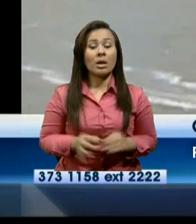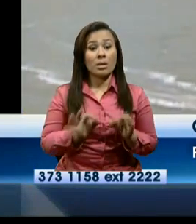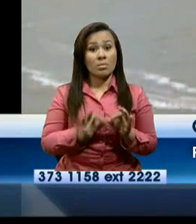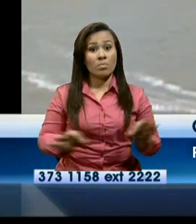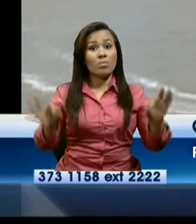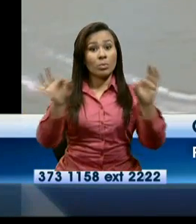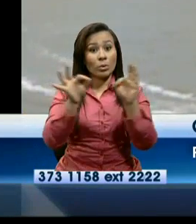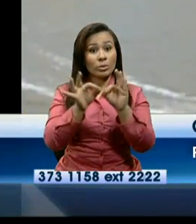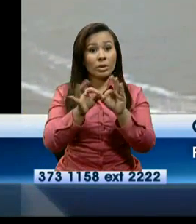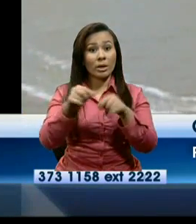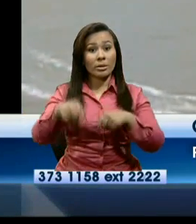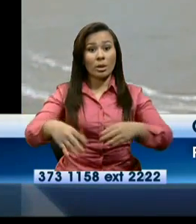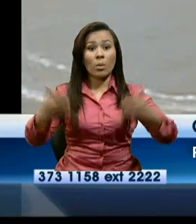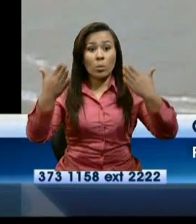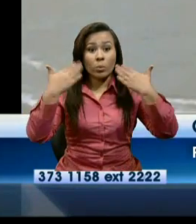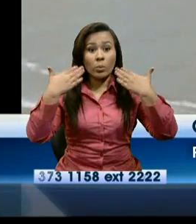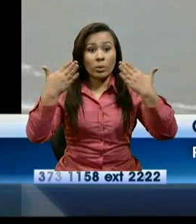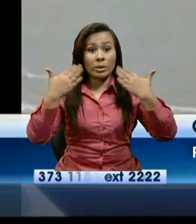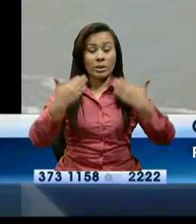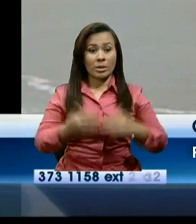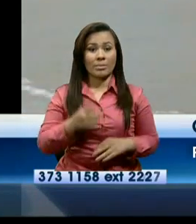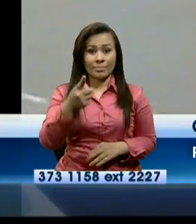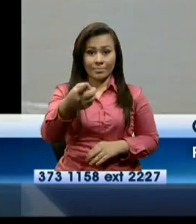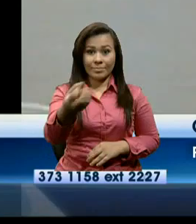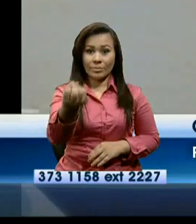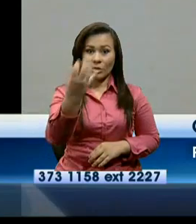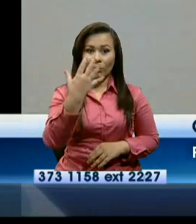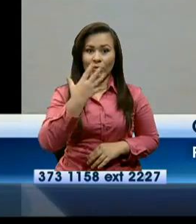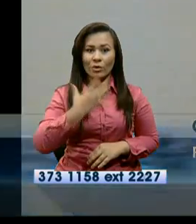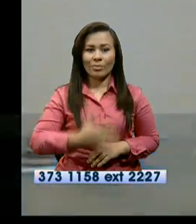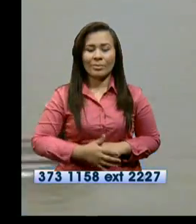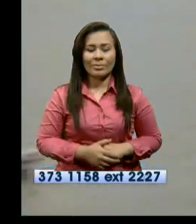importantes que tiene Guayaquil, informó Enrique Muñoz.